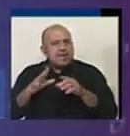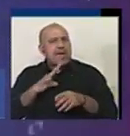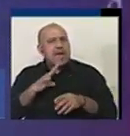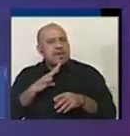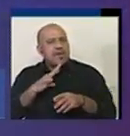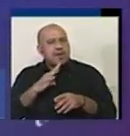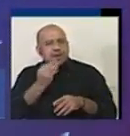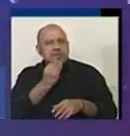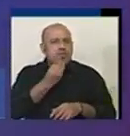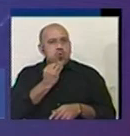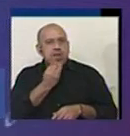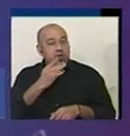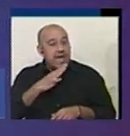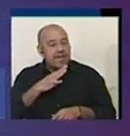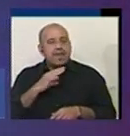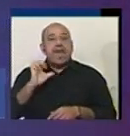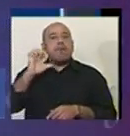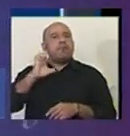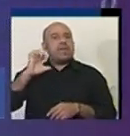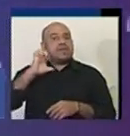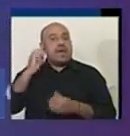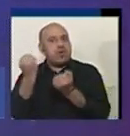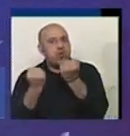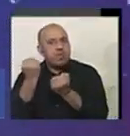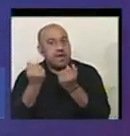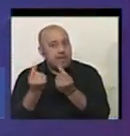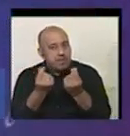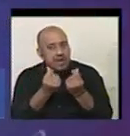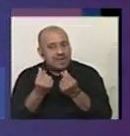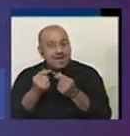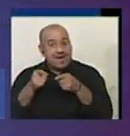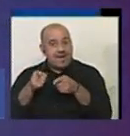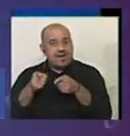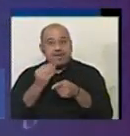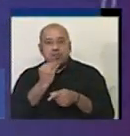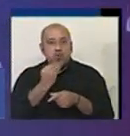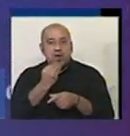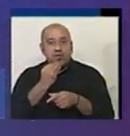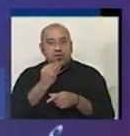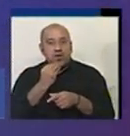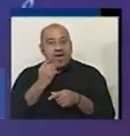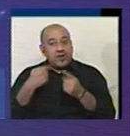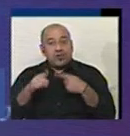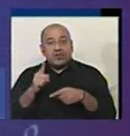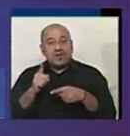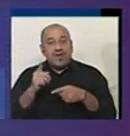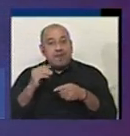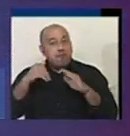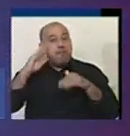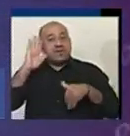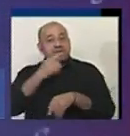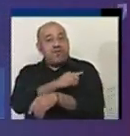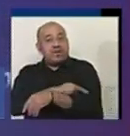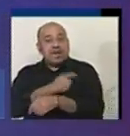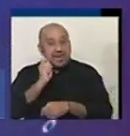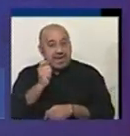es otro poder que no está representado a través de los estados nacionales, pero que define gran parte de la agenda internacional.